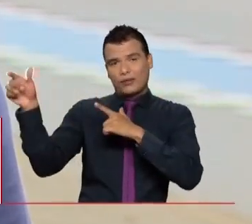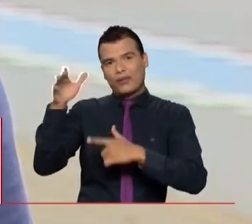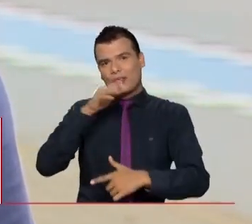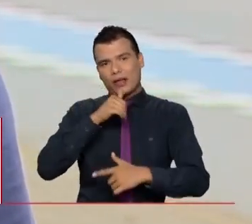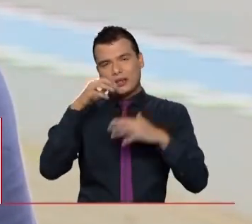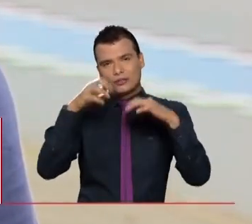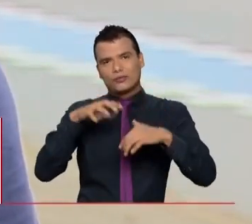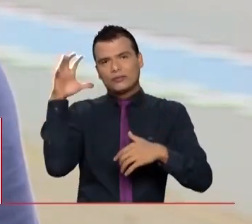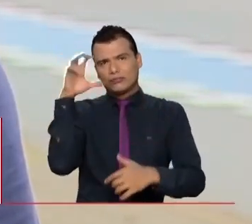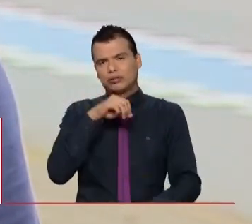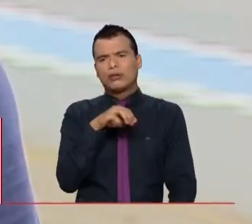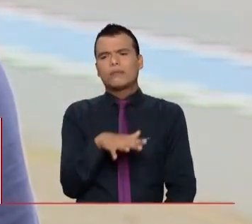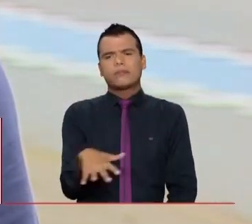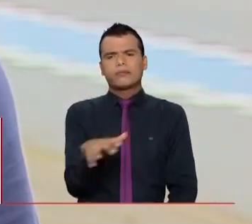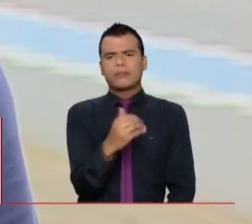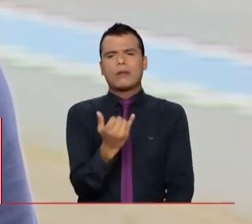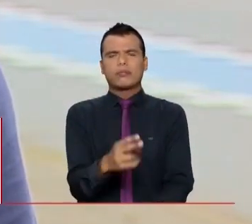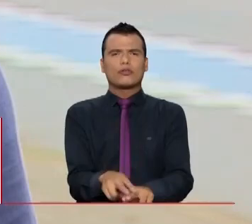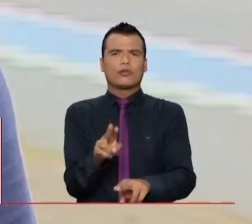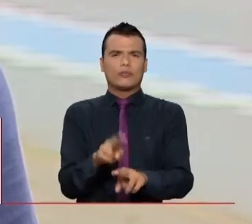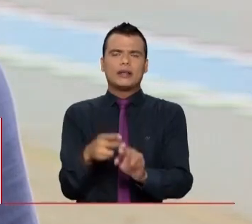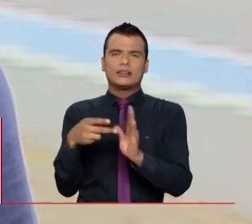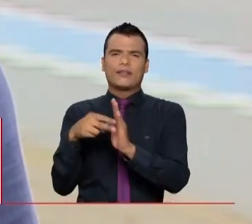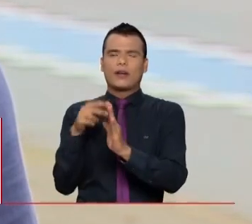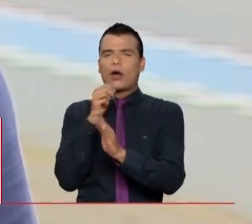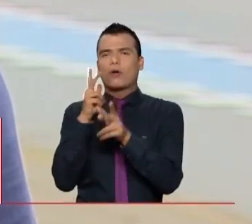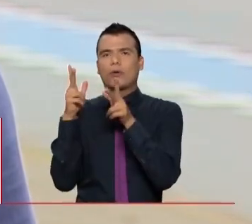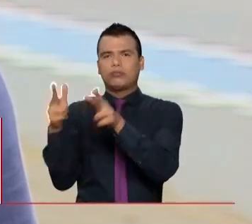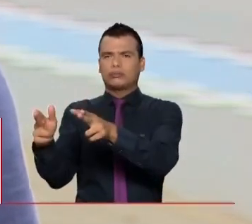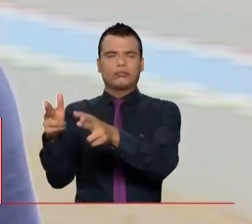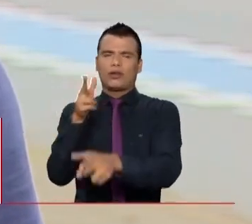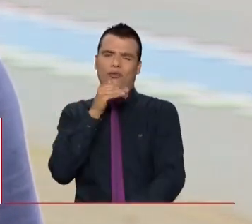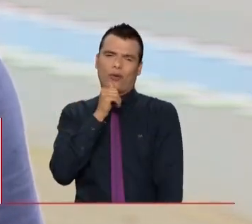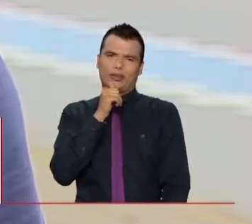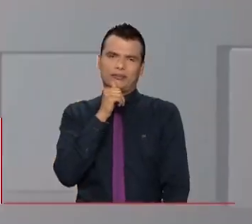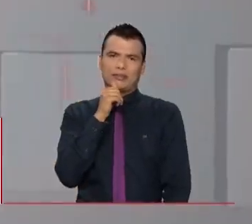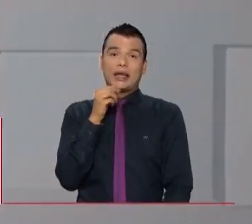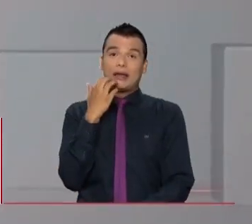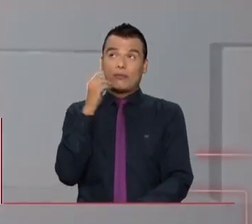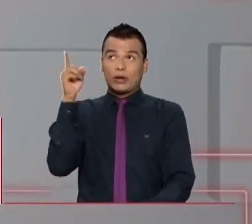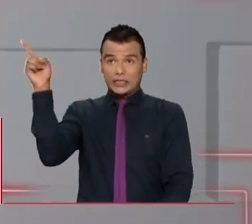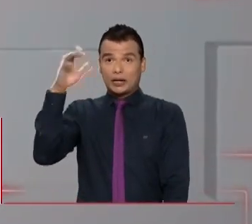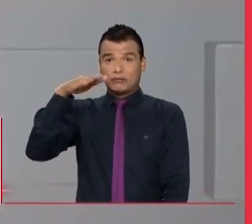total normalidad y tranquilidad para los suscriptores y los usuarios del acueducto.